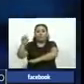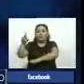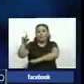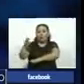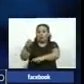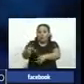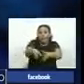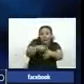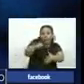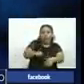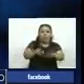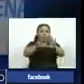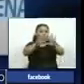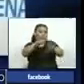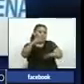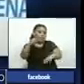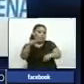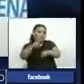800 mensuales.